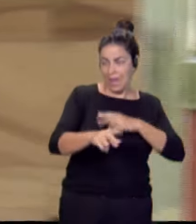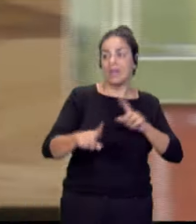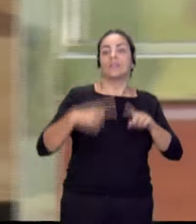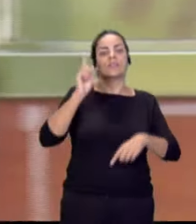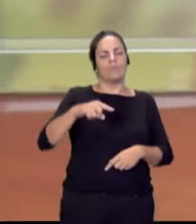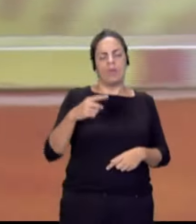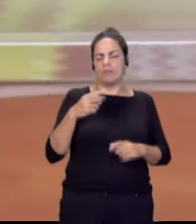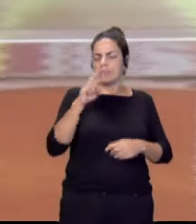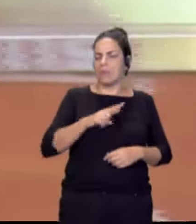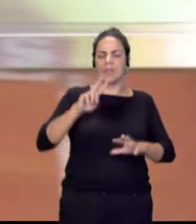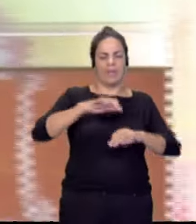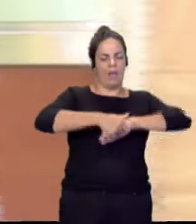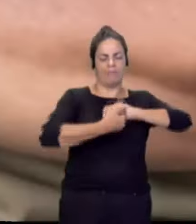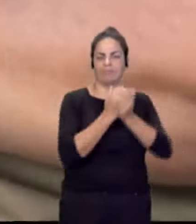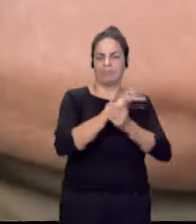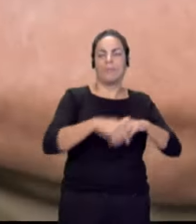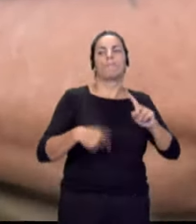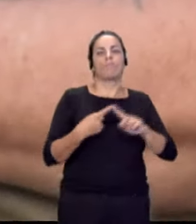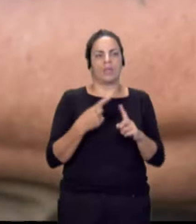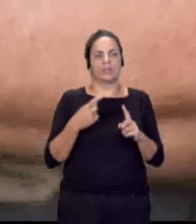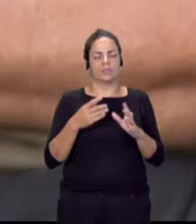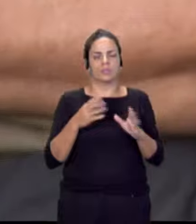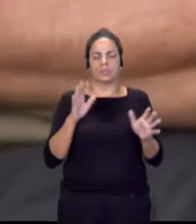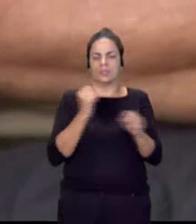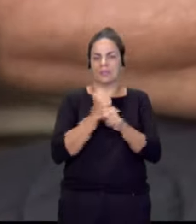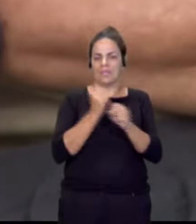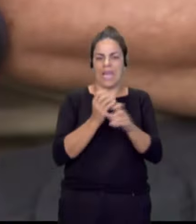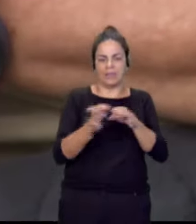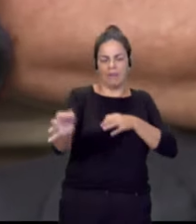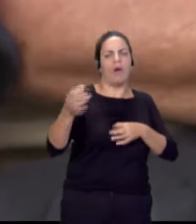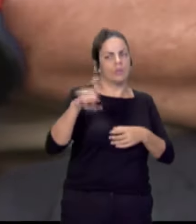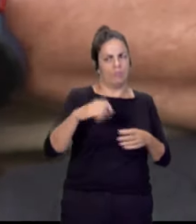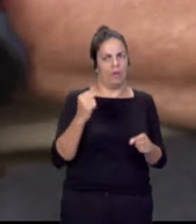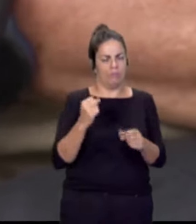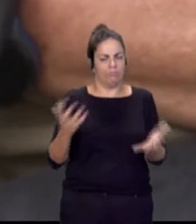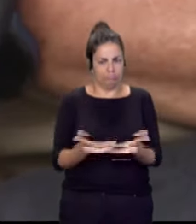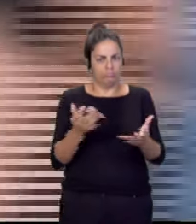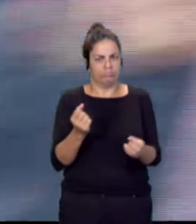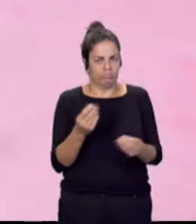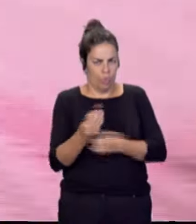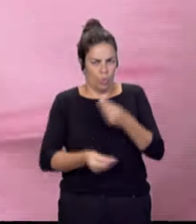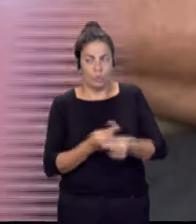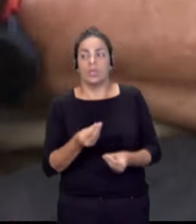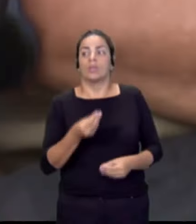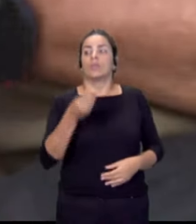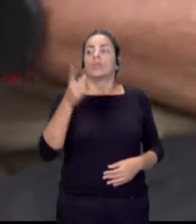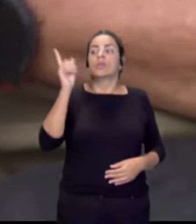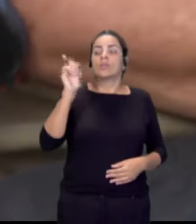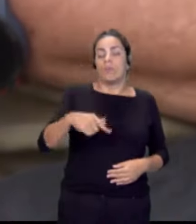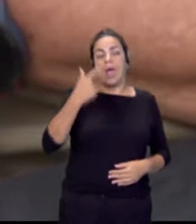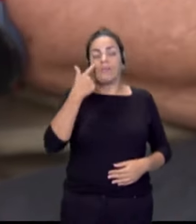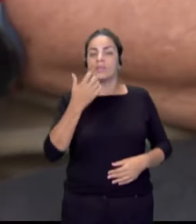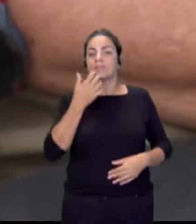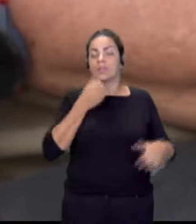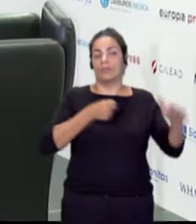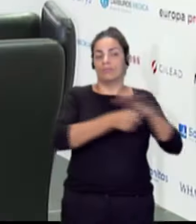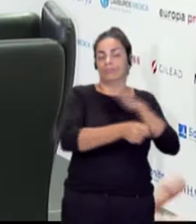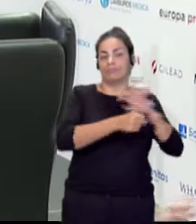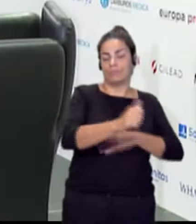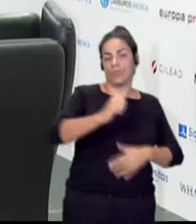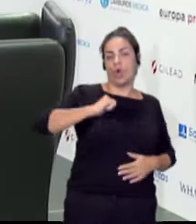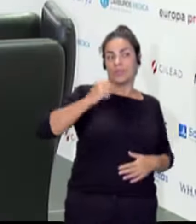del teletrabajo. A partir de ahí habrá varios escenarios en función de los datos de incidencia y de hospitalización por culpa del COVID o de la gripe.